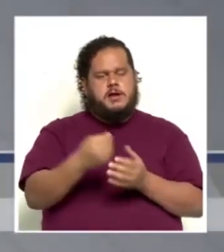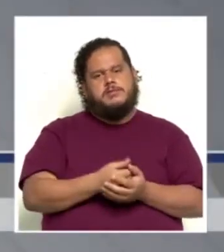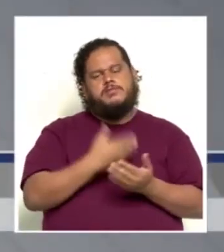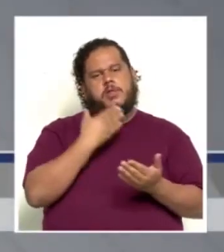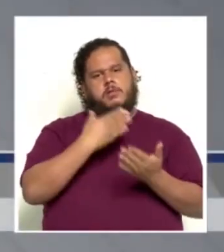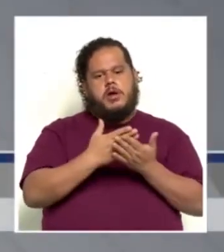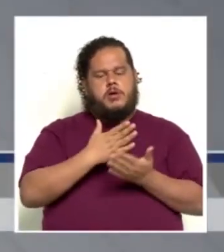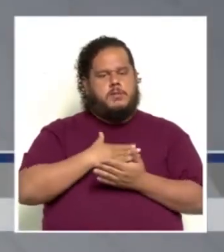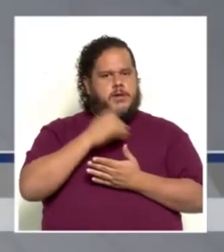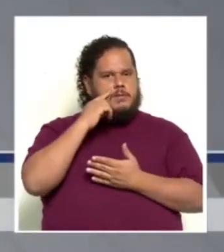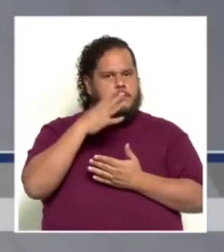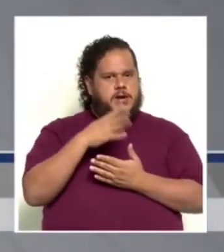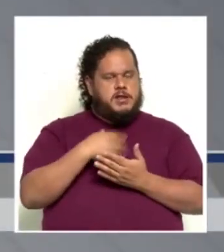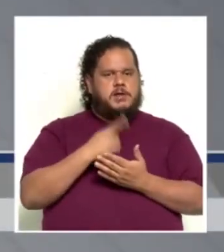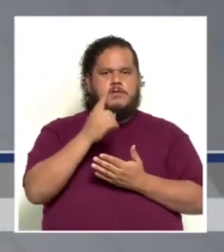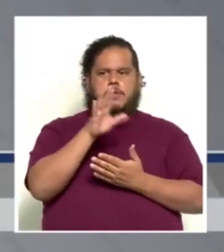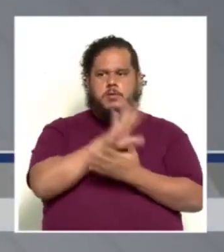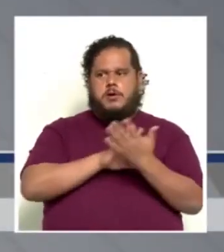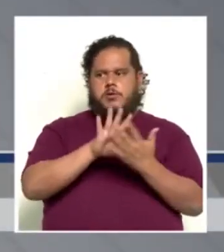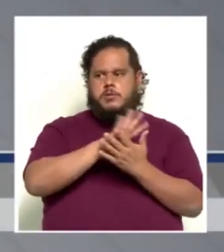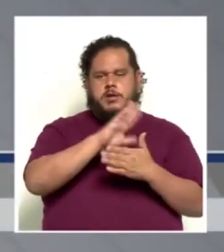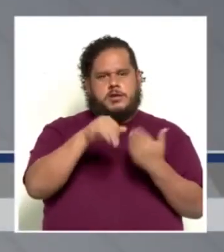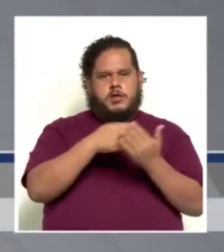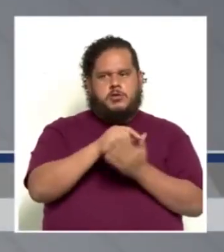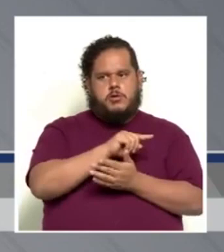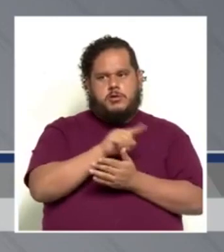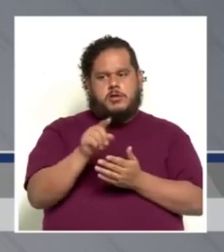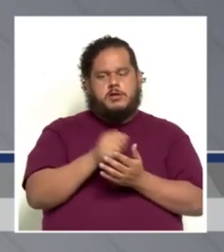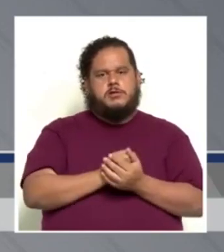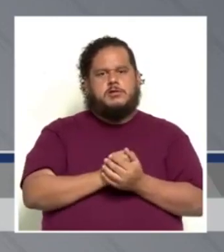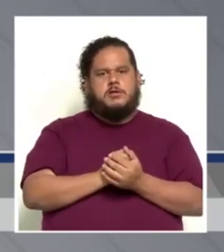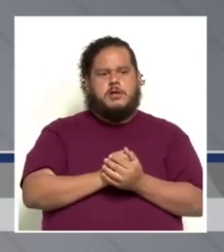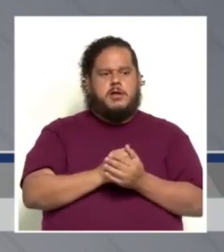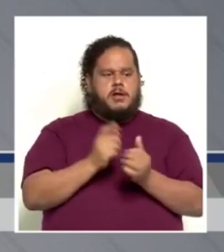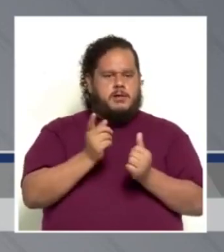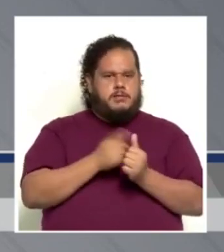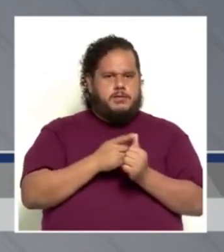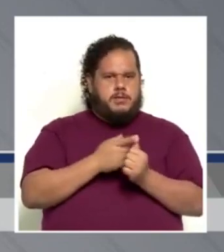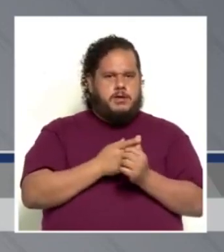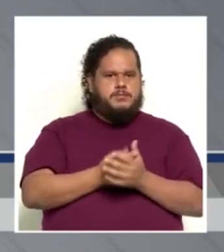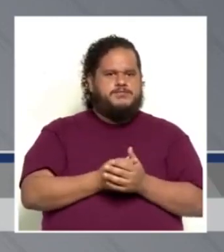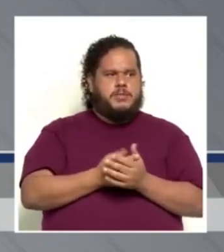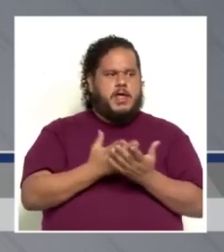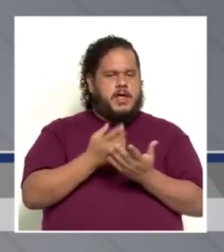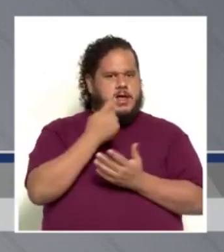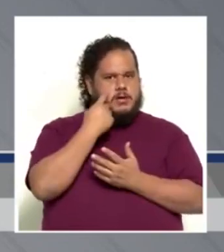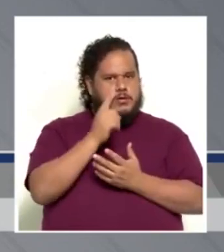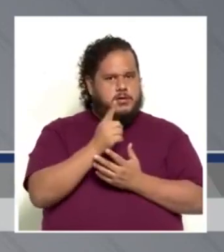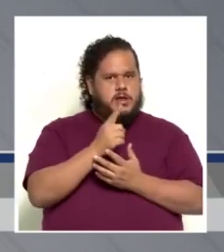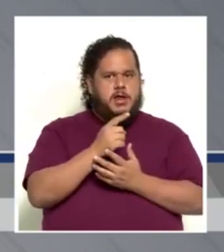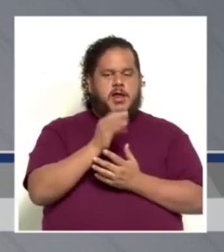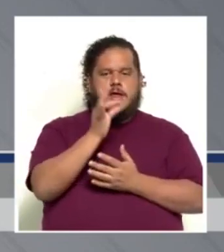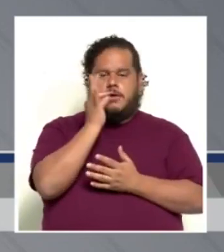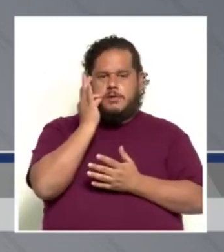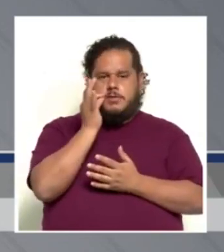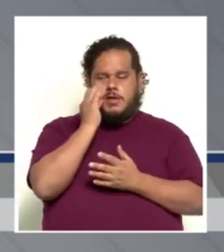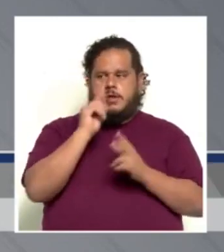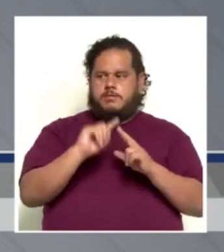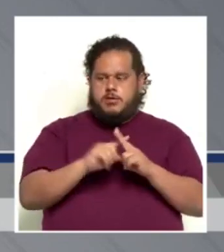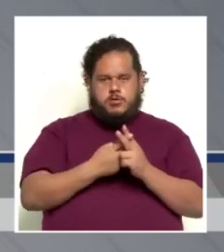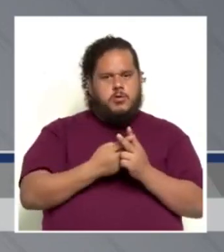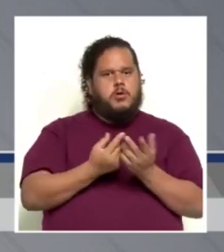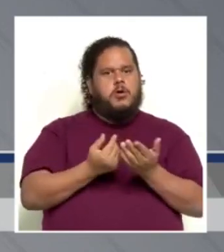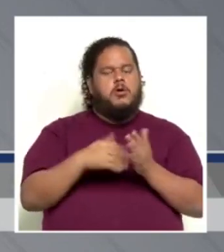Me parece que fue una combinación de todos ellos, ¿verdad? Por un lado hay que reconocer que José María Figueres empezó con